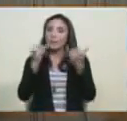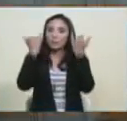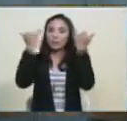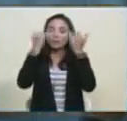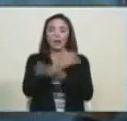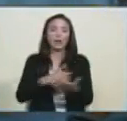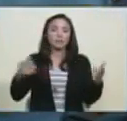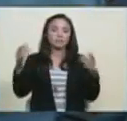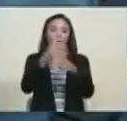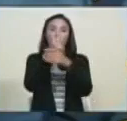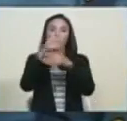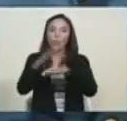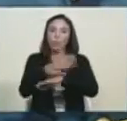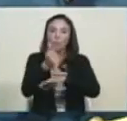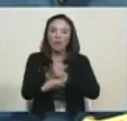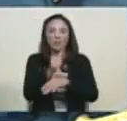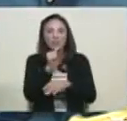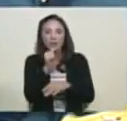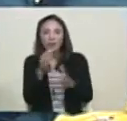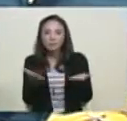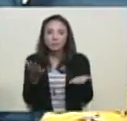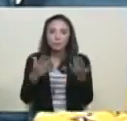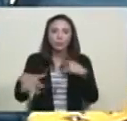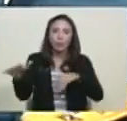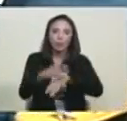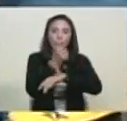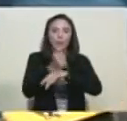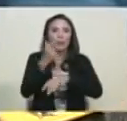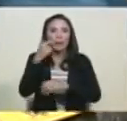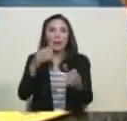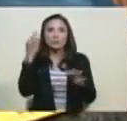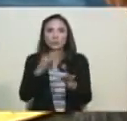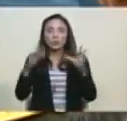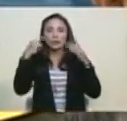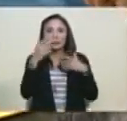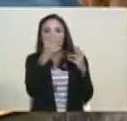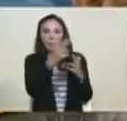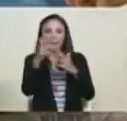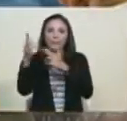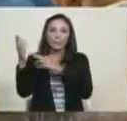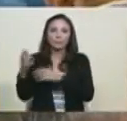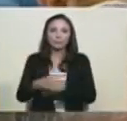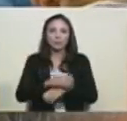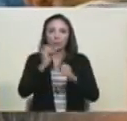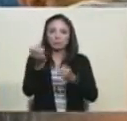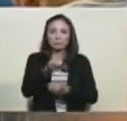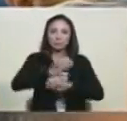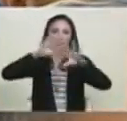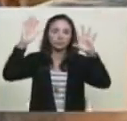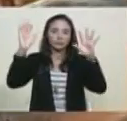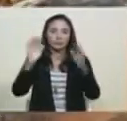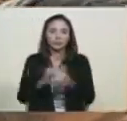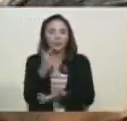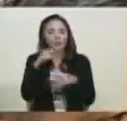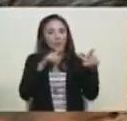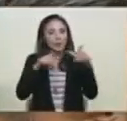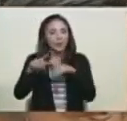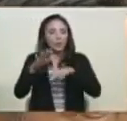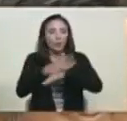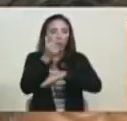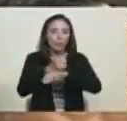para descubrir a los asesinos, a los que casi los matan a ustedes, Ahí están los asesinos, buena parte de ellos